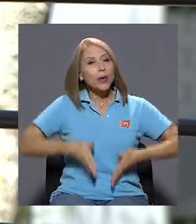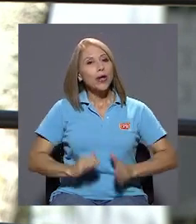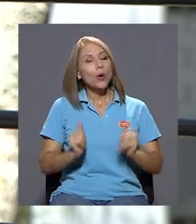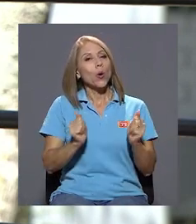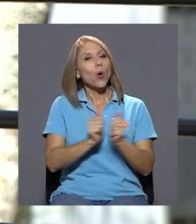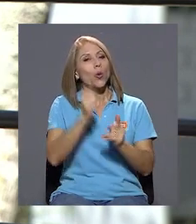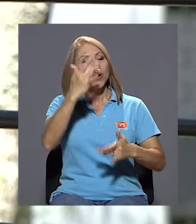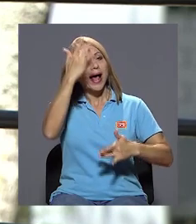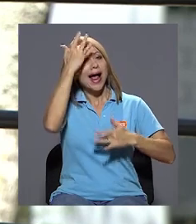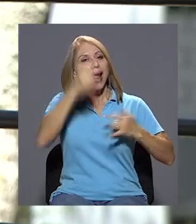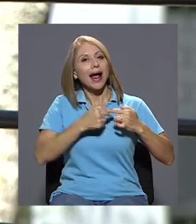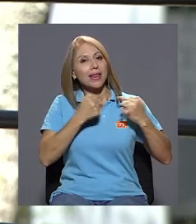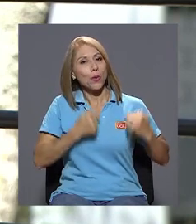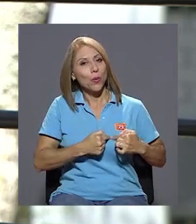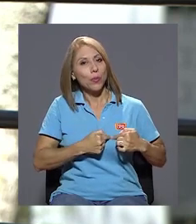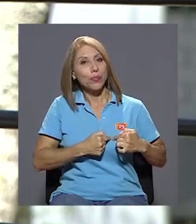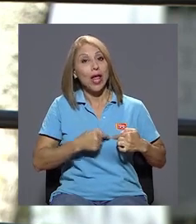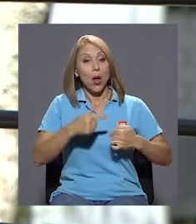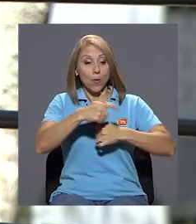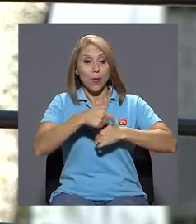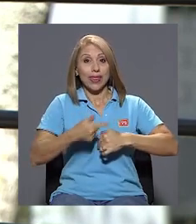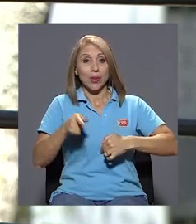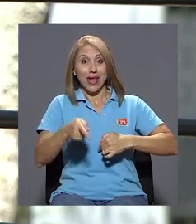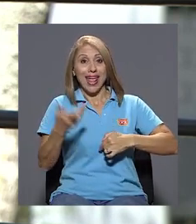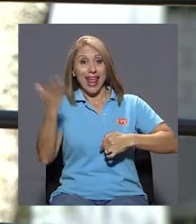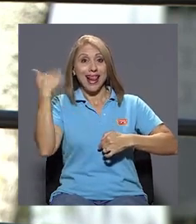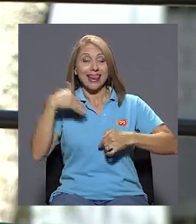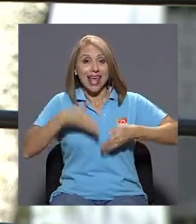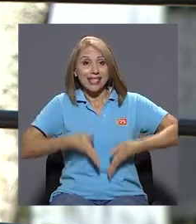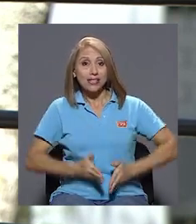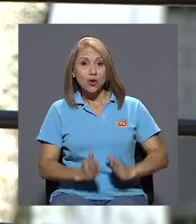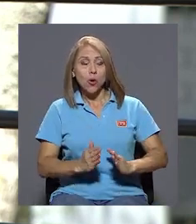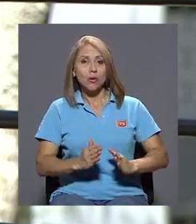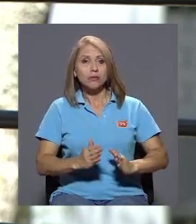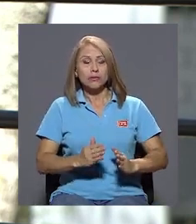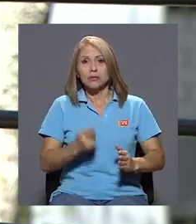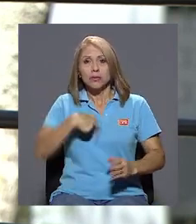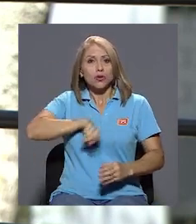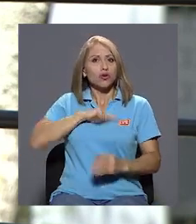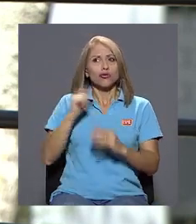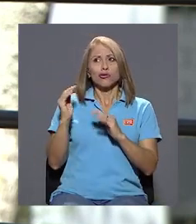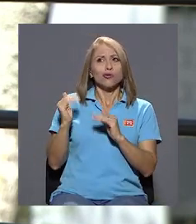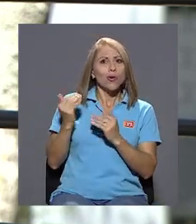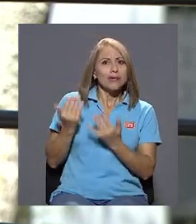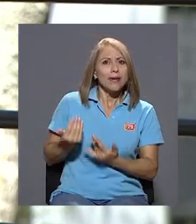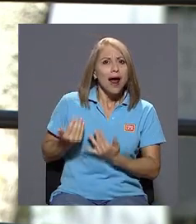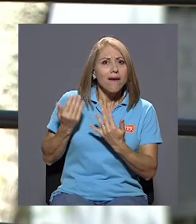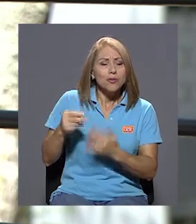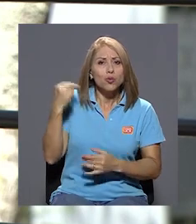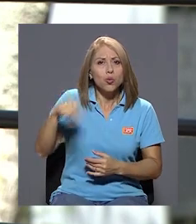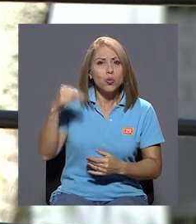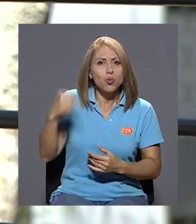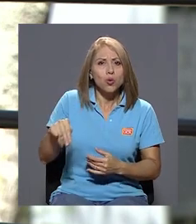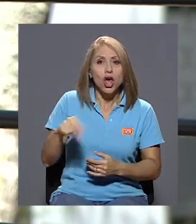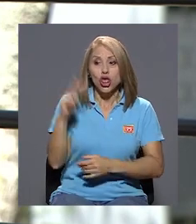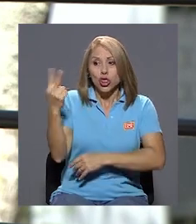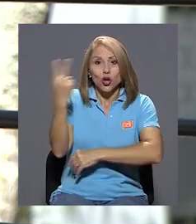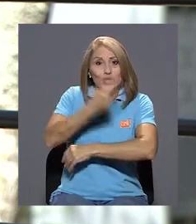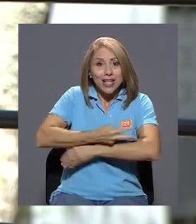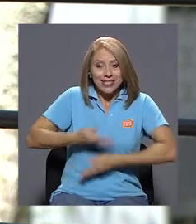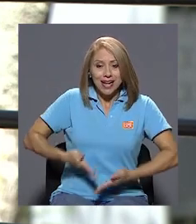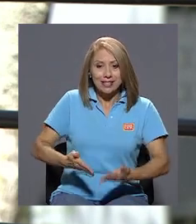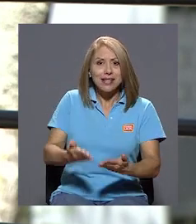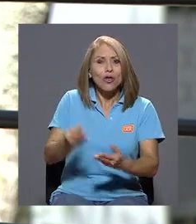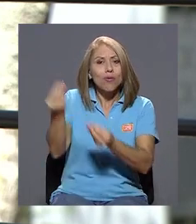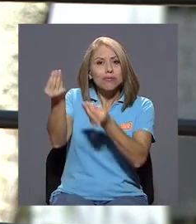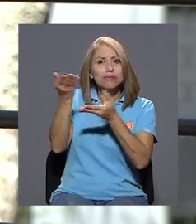congénita. Cuando él nació fue una noticia inesperada, a él se lo diagnosticaron a los 2 días de nacido. Pues nos